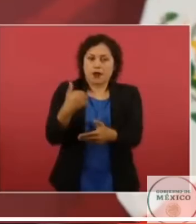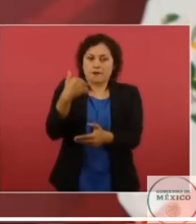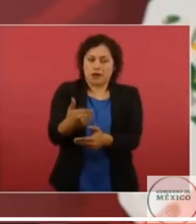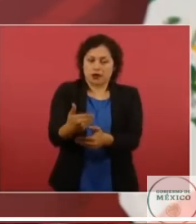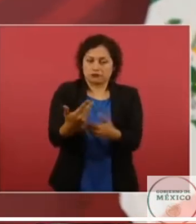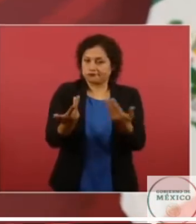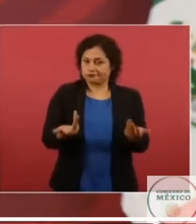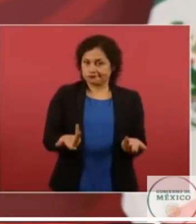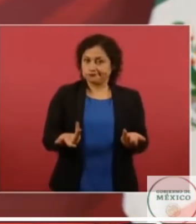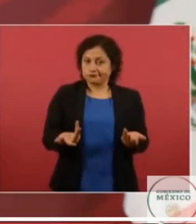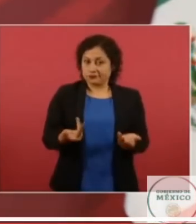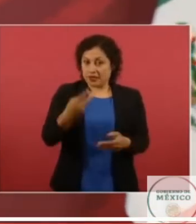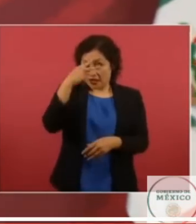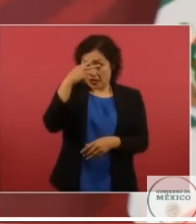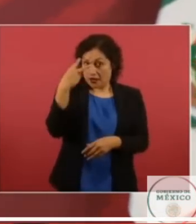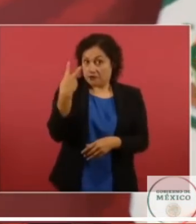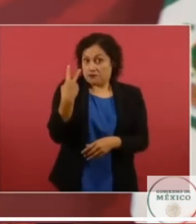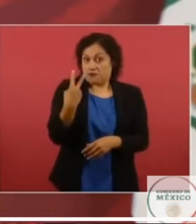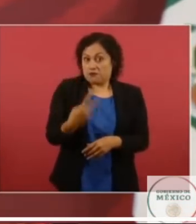derecha brincaba de felicidad.